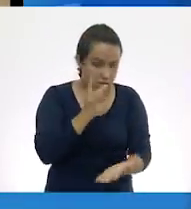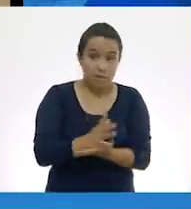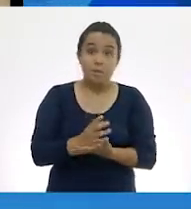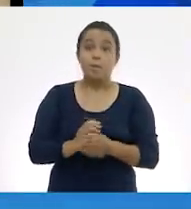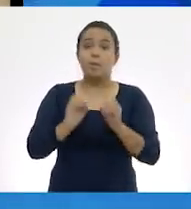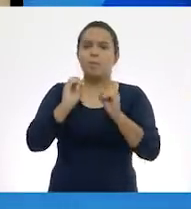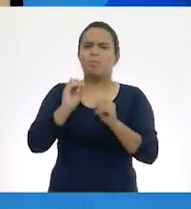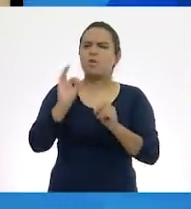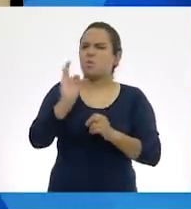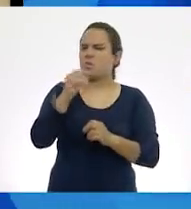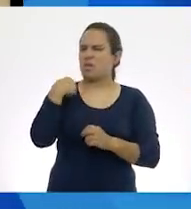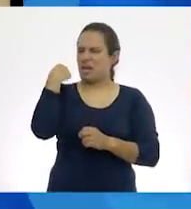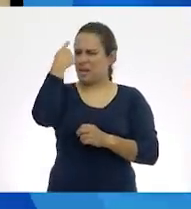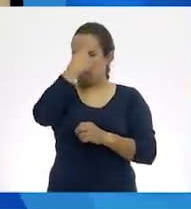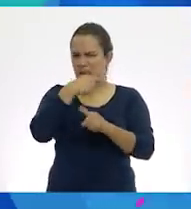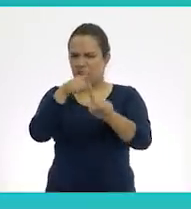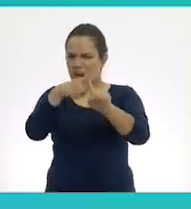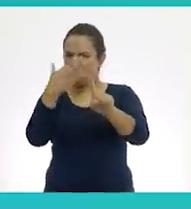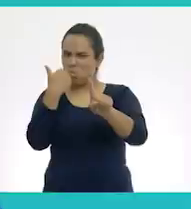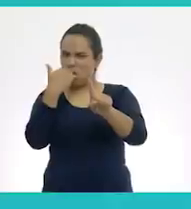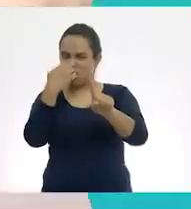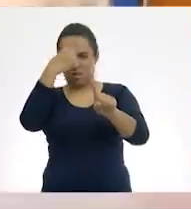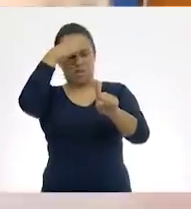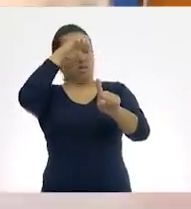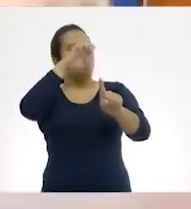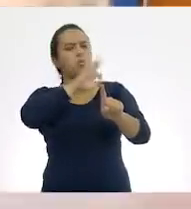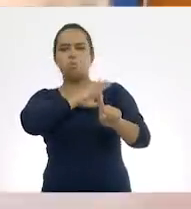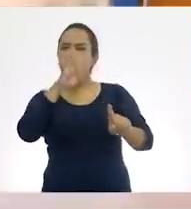incluso donde no las hay. ¡Qué extraño!, ¿no?